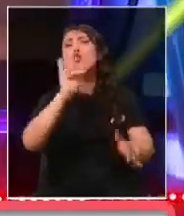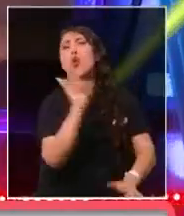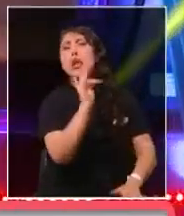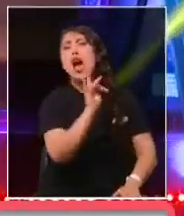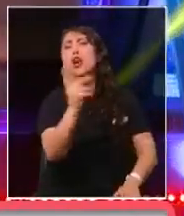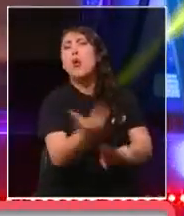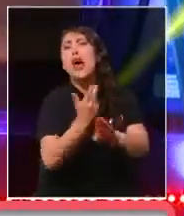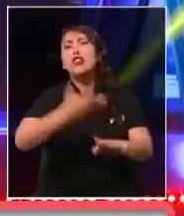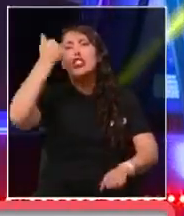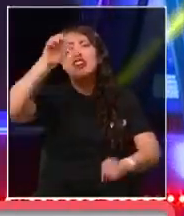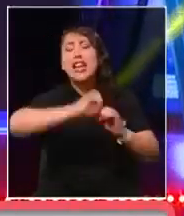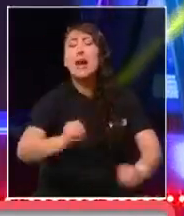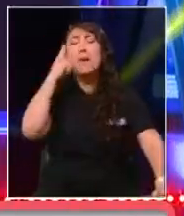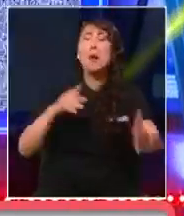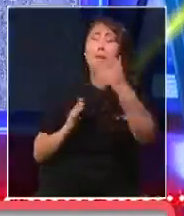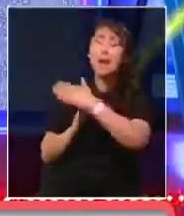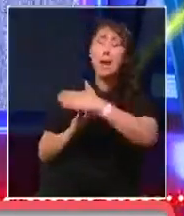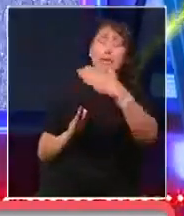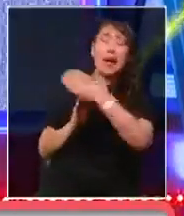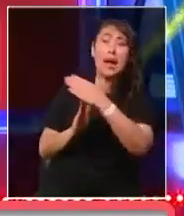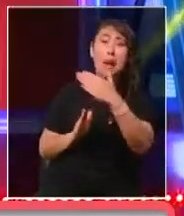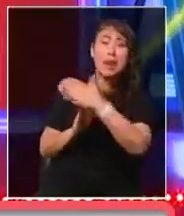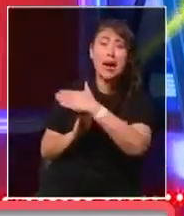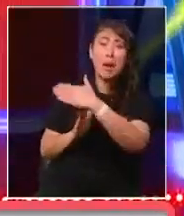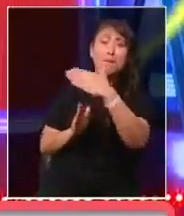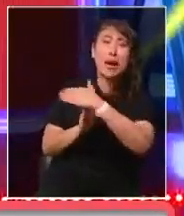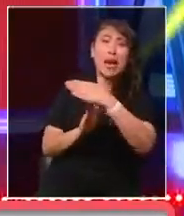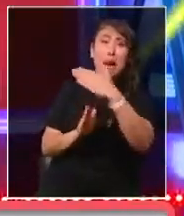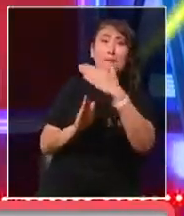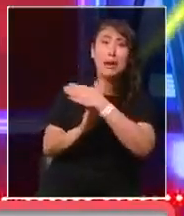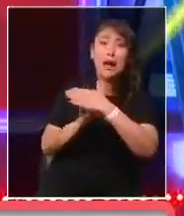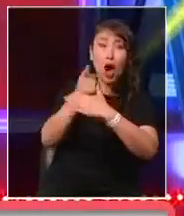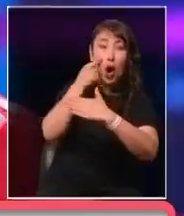stop. No. Basta.